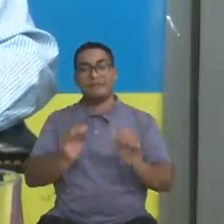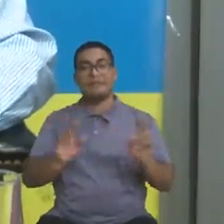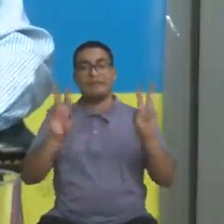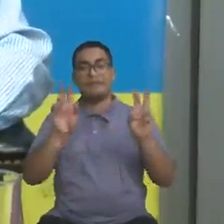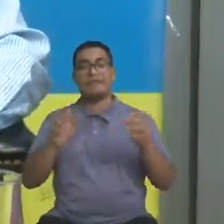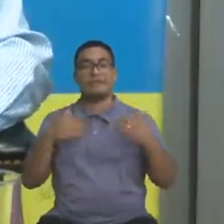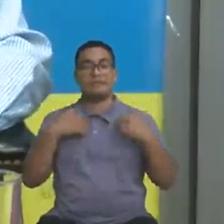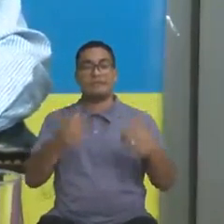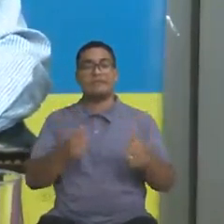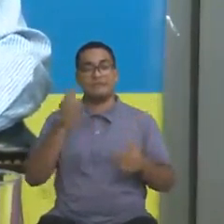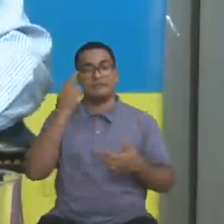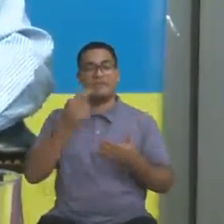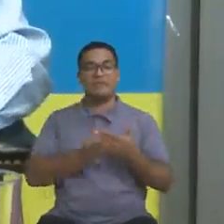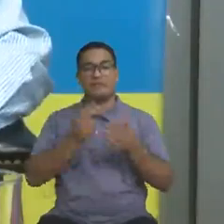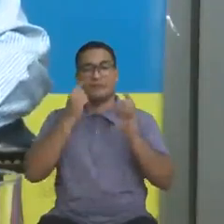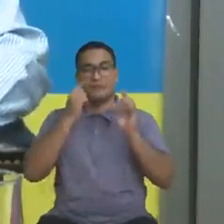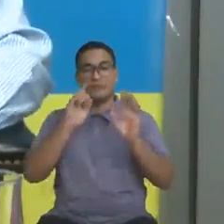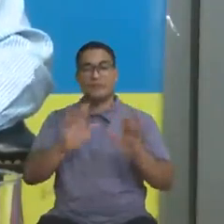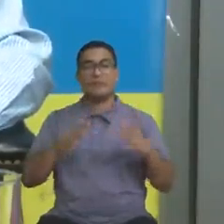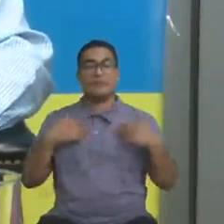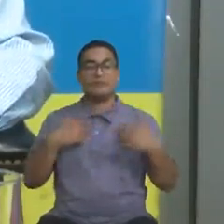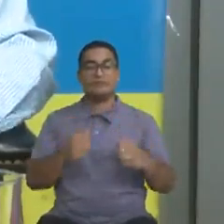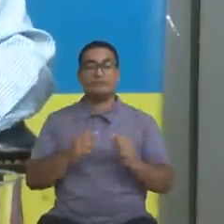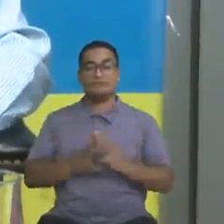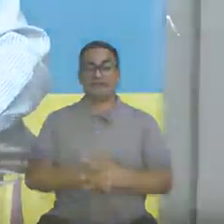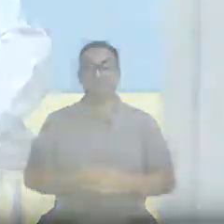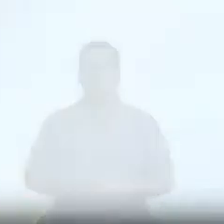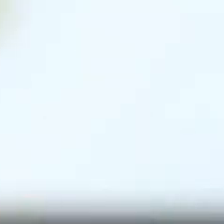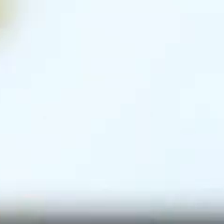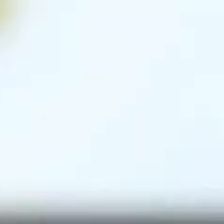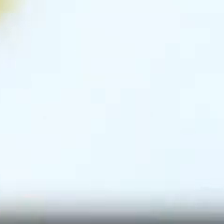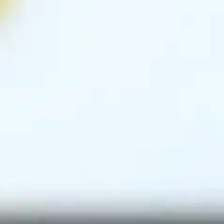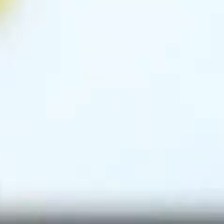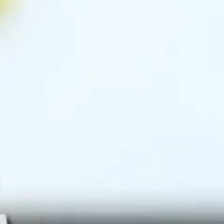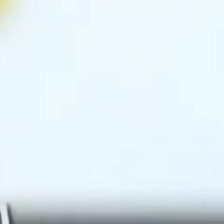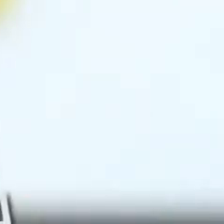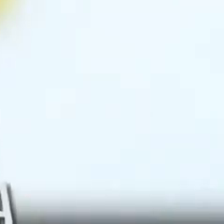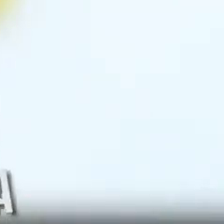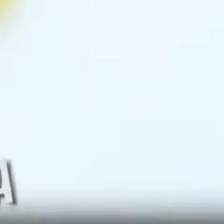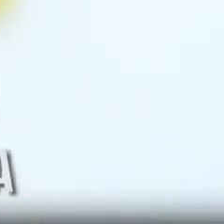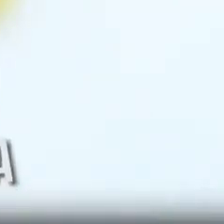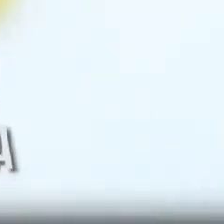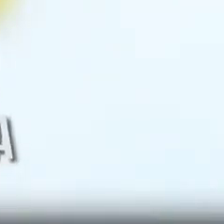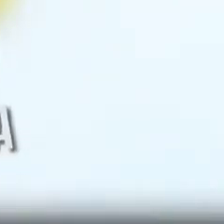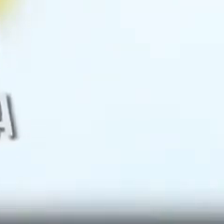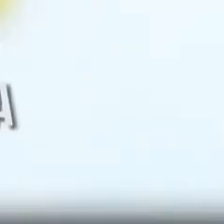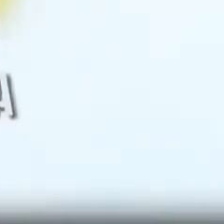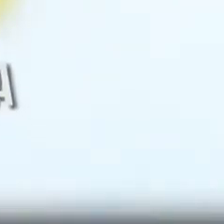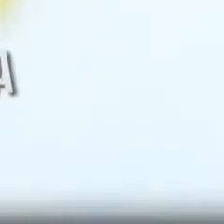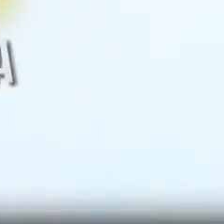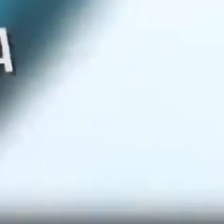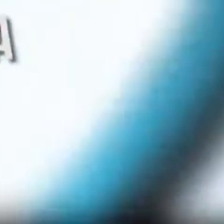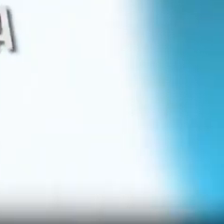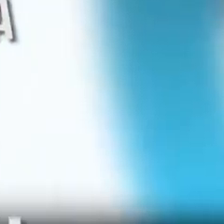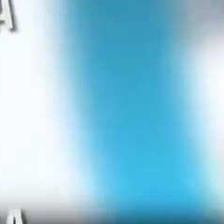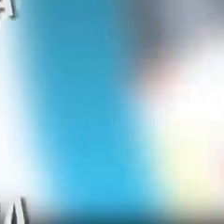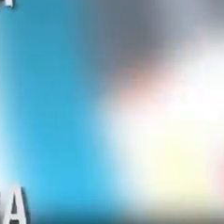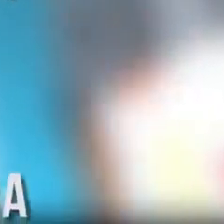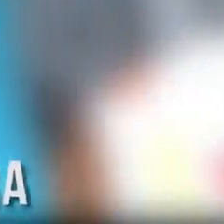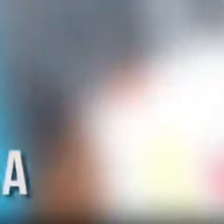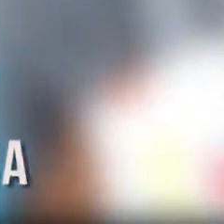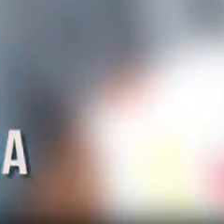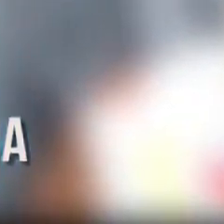Acevedo. Le agradecemos también a usted, amigo televidente, su fiel sintonía. Le esperamos el día de mañana a esta misma hora y por